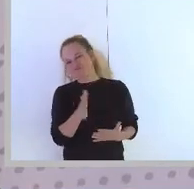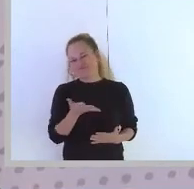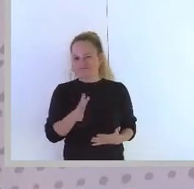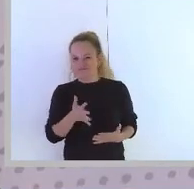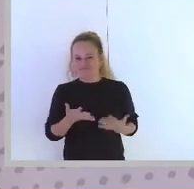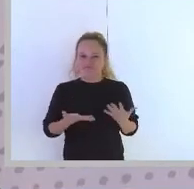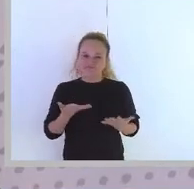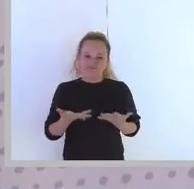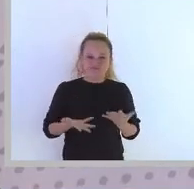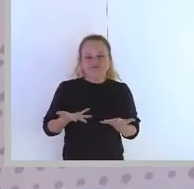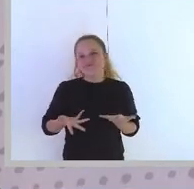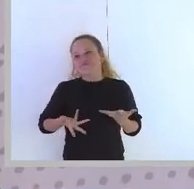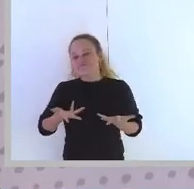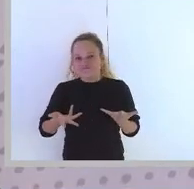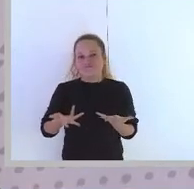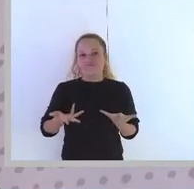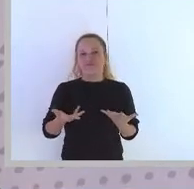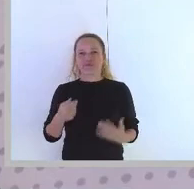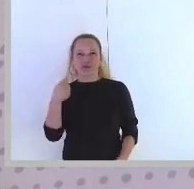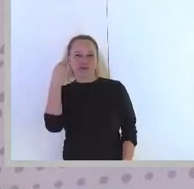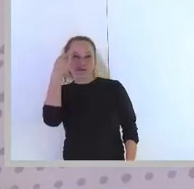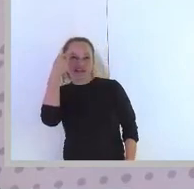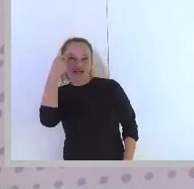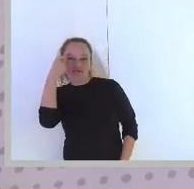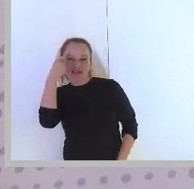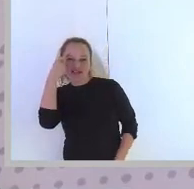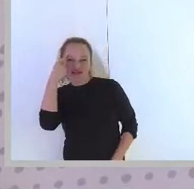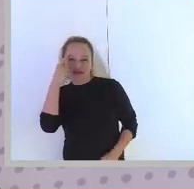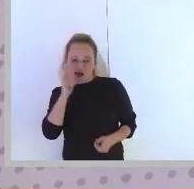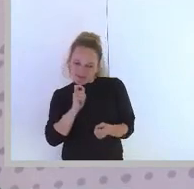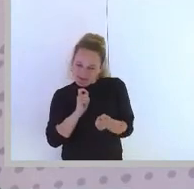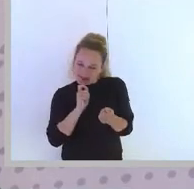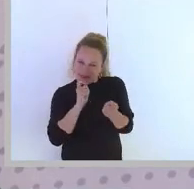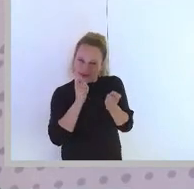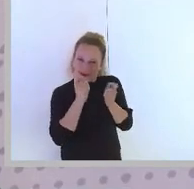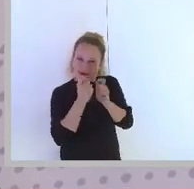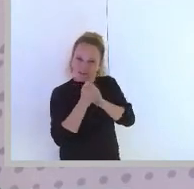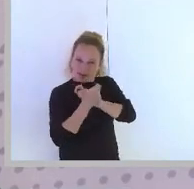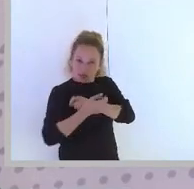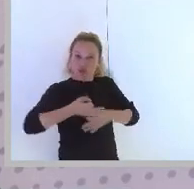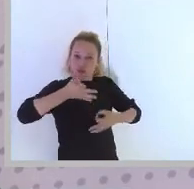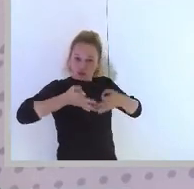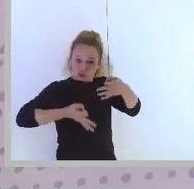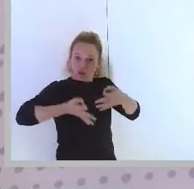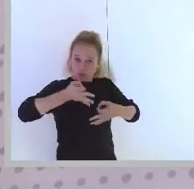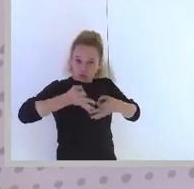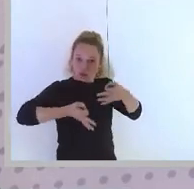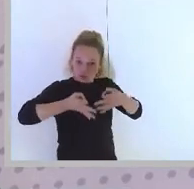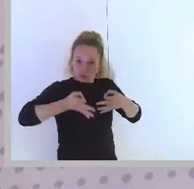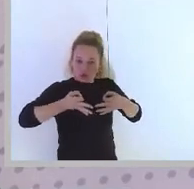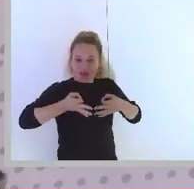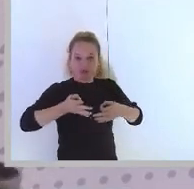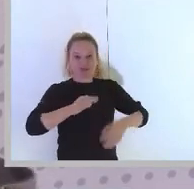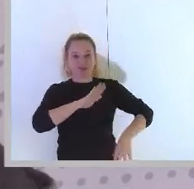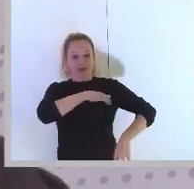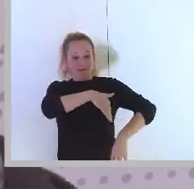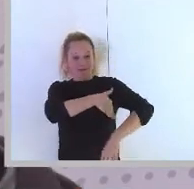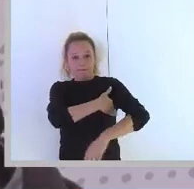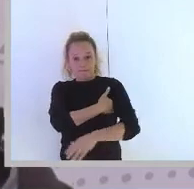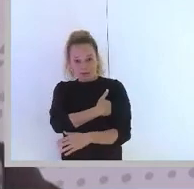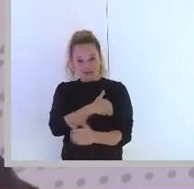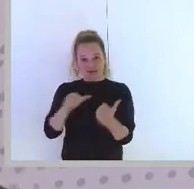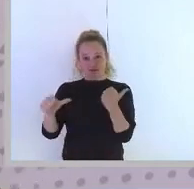digamos, los pensamientos sobre transiciones justas. Por eso están los viceministros